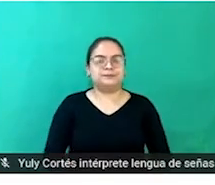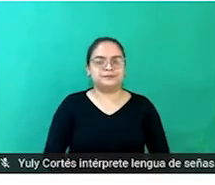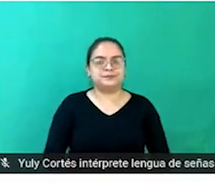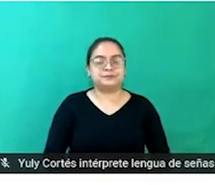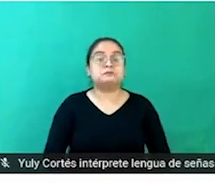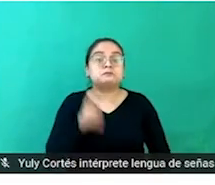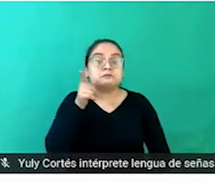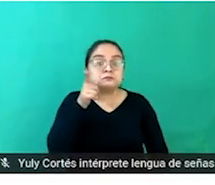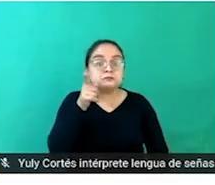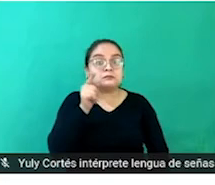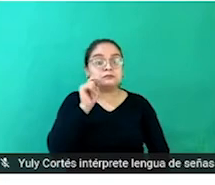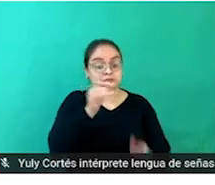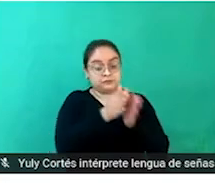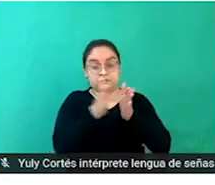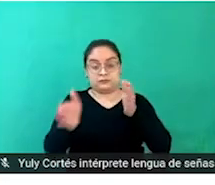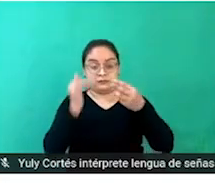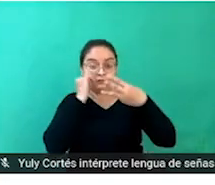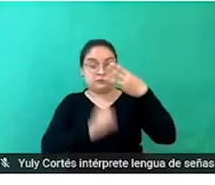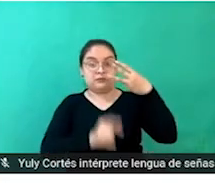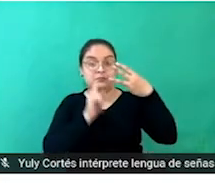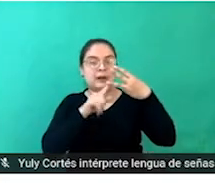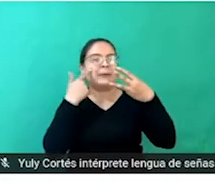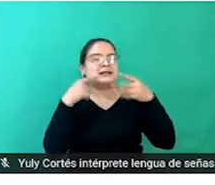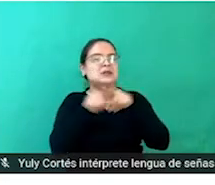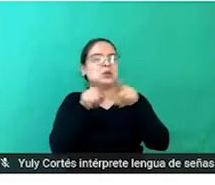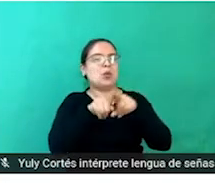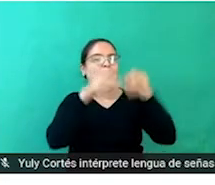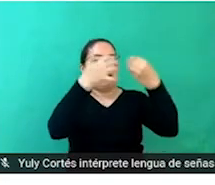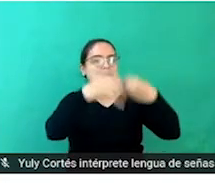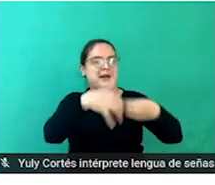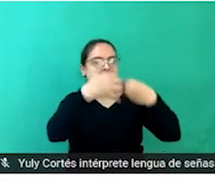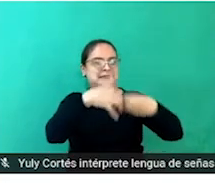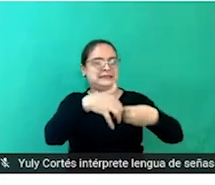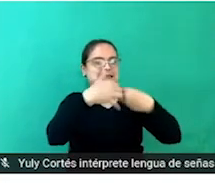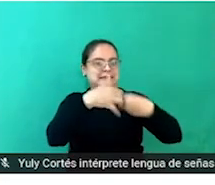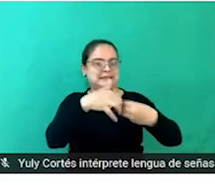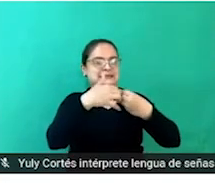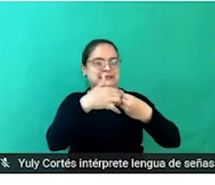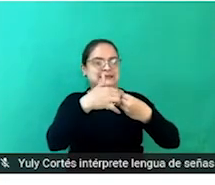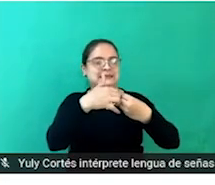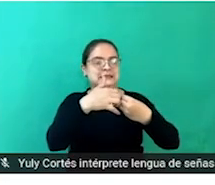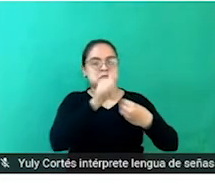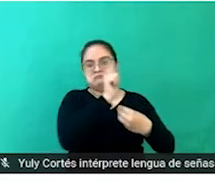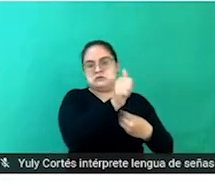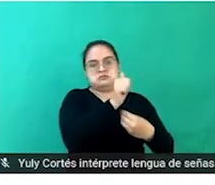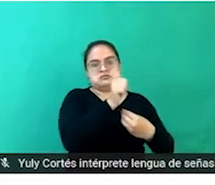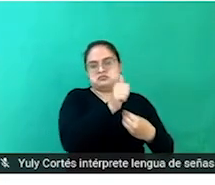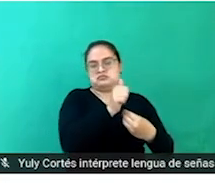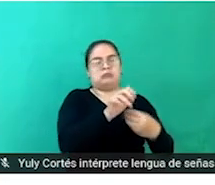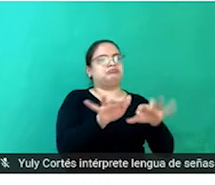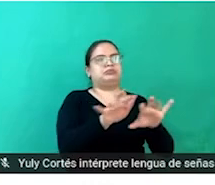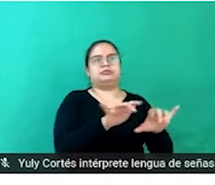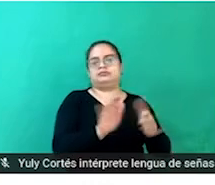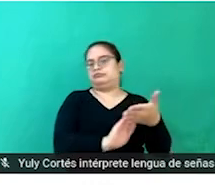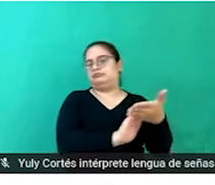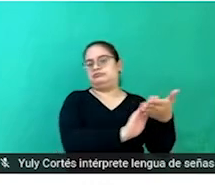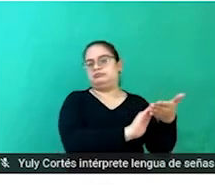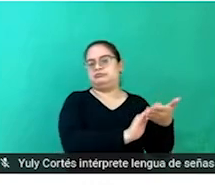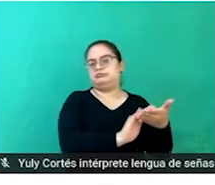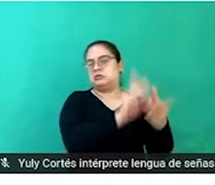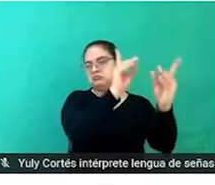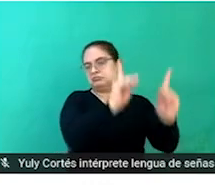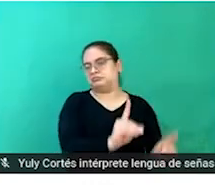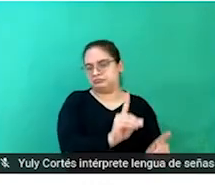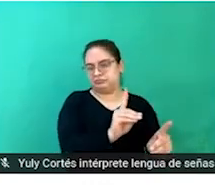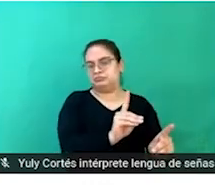que aquí tenemos ya una máquina prácticamente que decide por sí misma y también es capaz